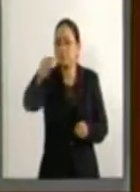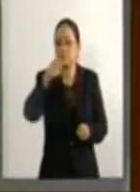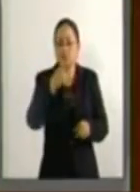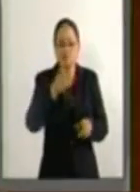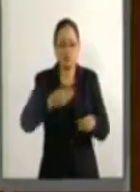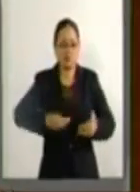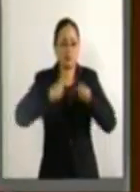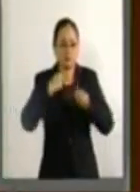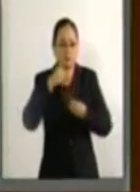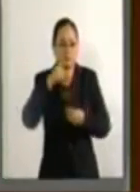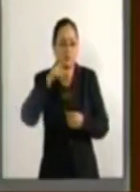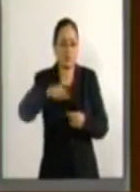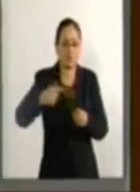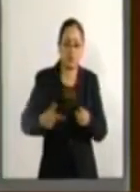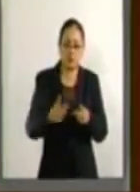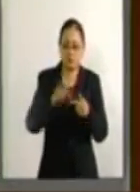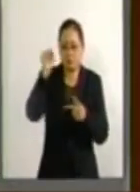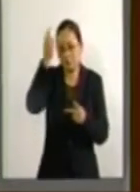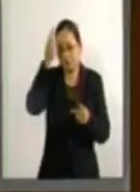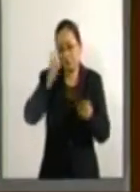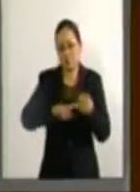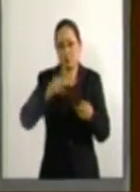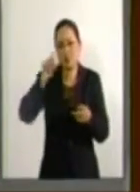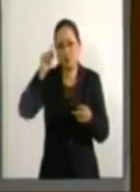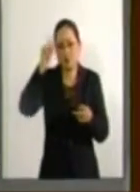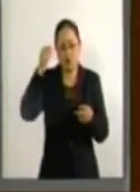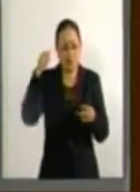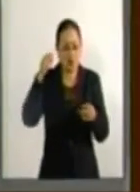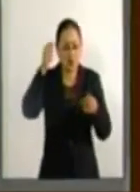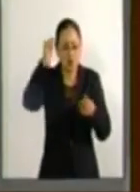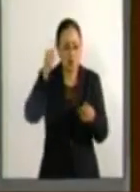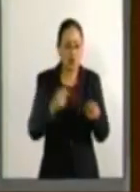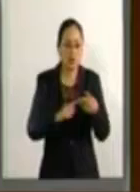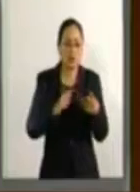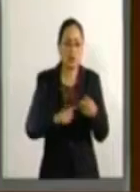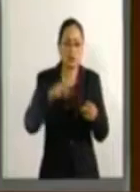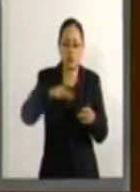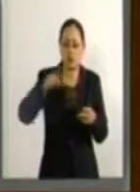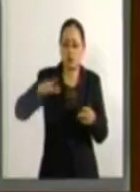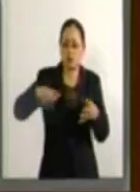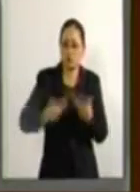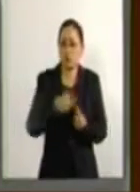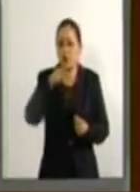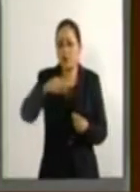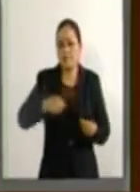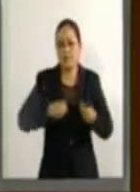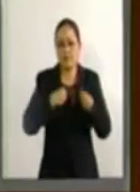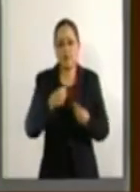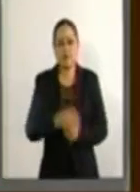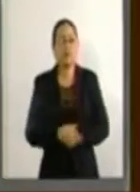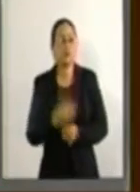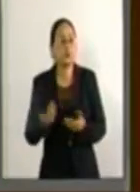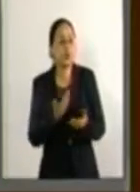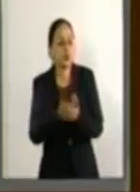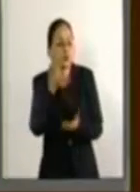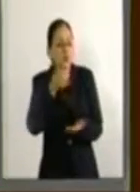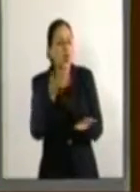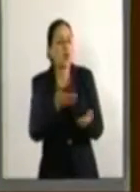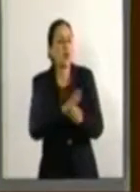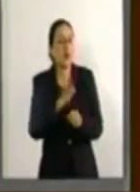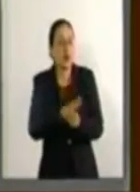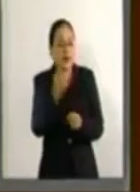básicamente de Guanajuato, de San Luis Potosí, de Tamaulipas y de Nuevo León, porque la propuesta principal de la cónsul designada es la de convertir